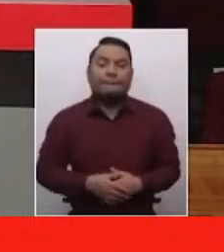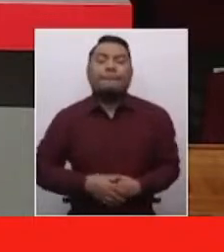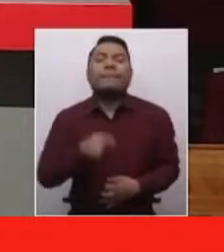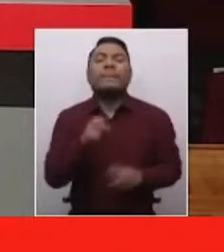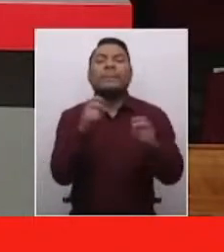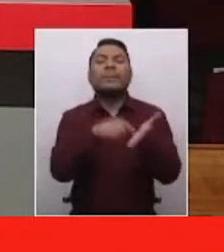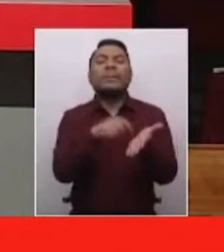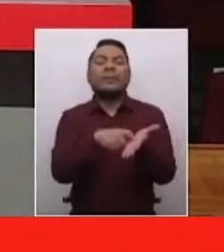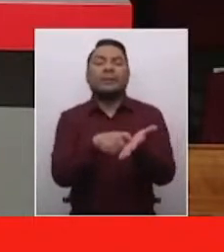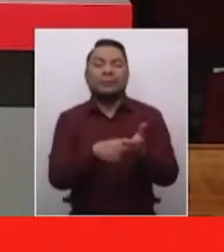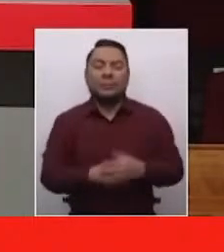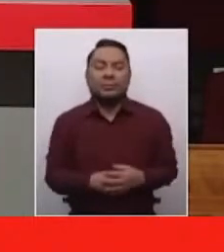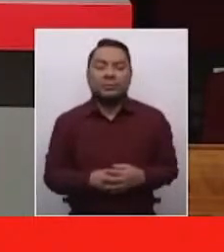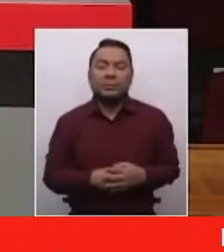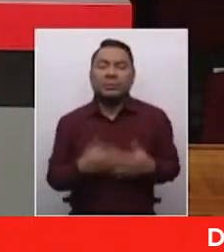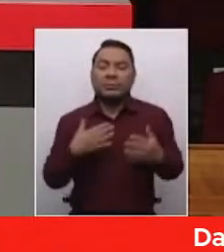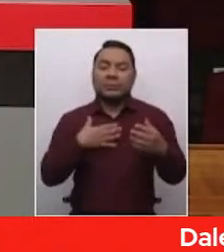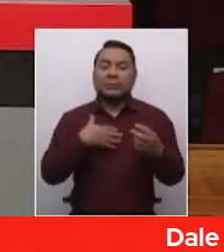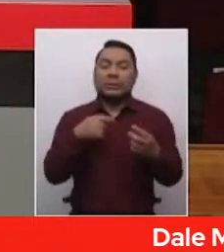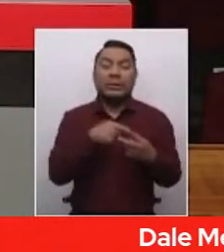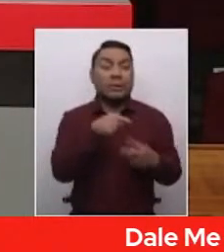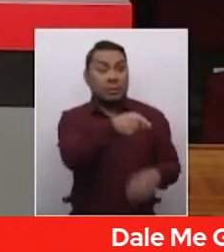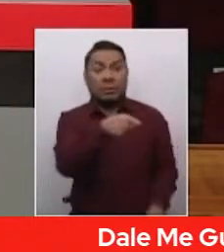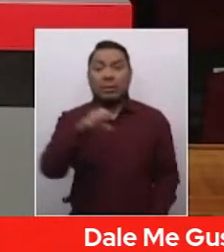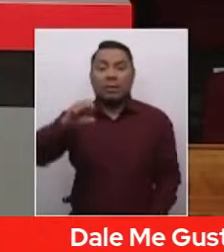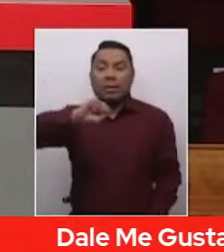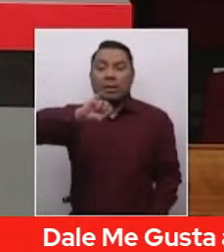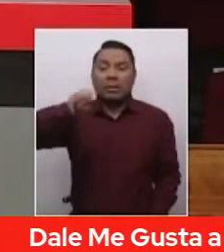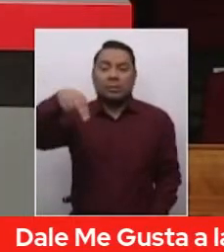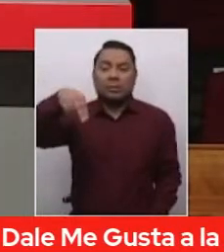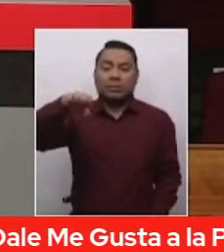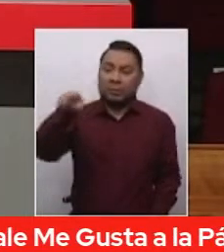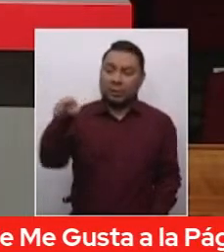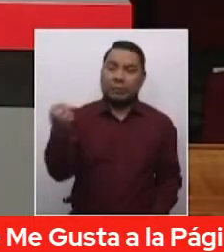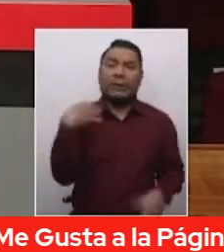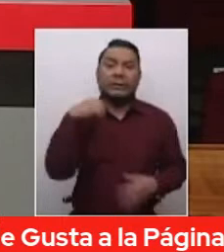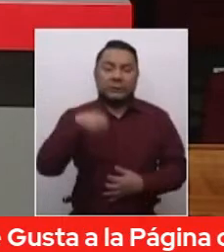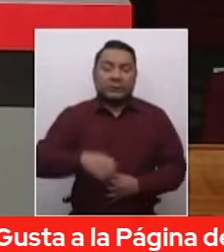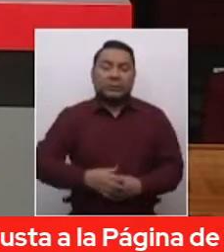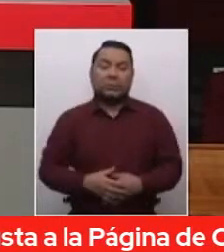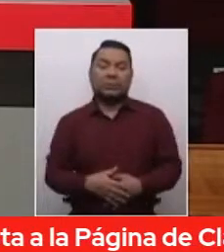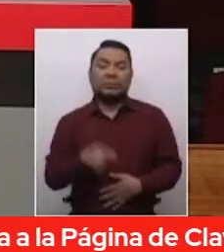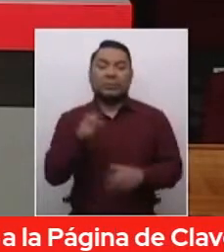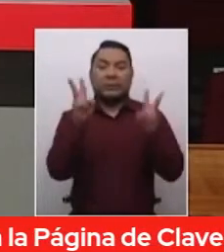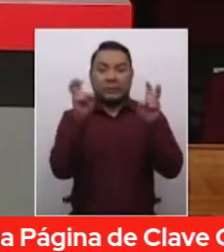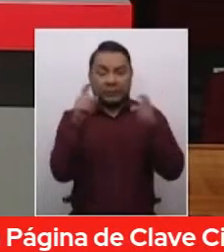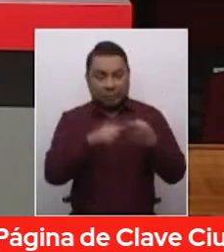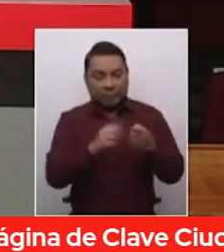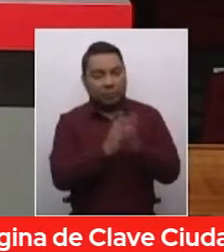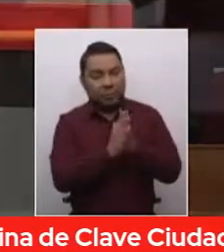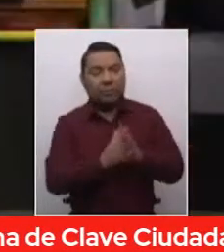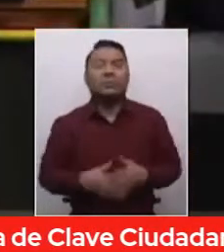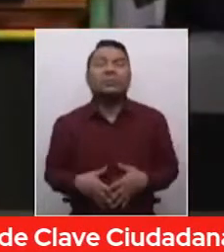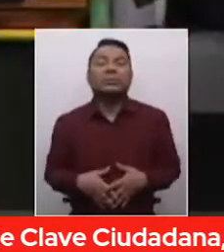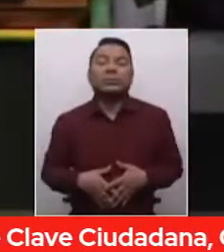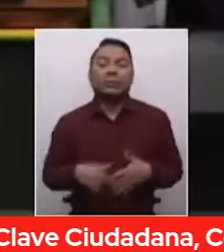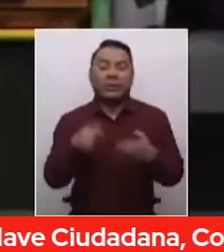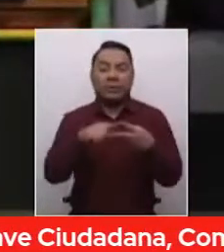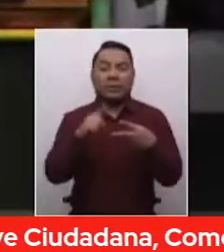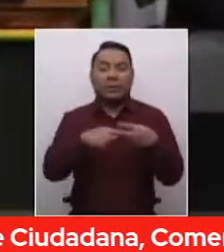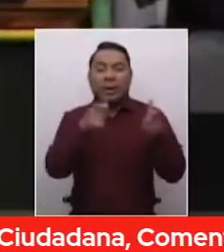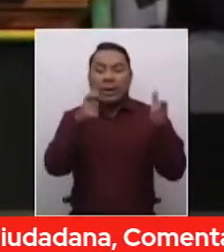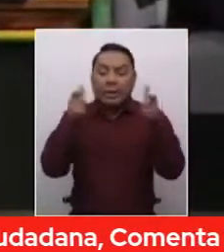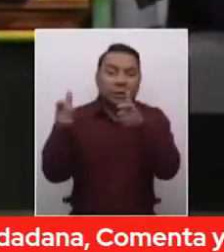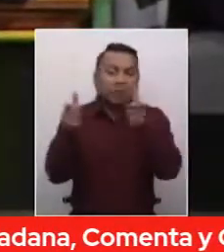áreas, señor Urresti, por favor. La Ciudad de Elecciones dice que sí, entonces. Los temas, por favor. Ustedes. Los temas, por favor. Regulación y espacio